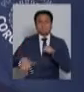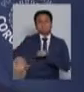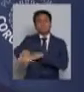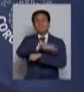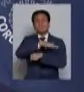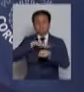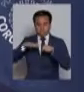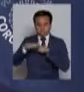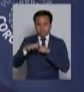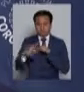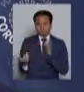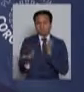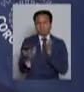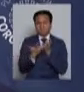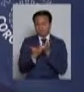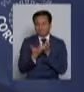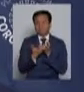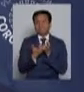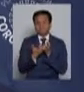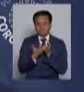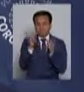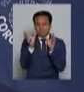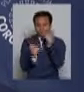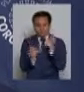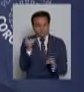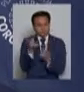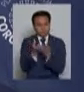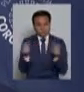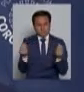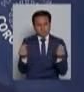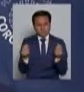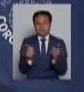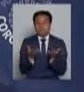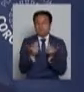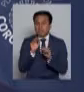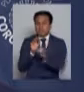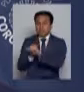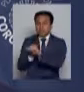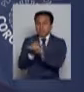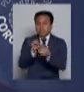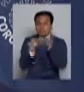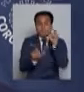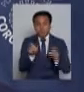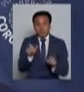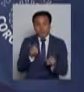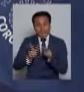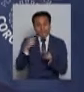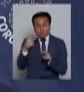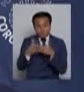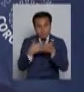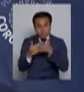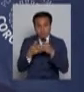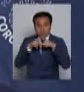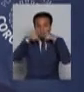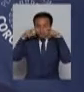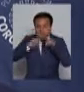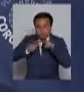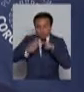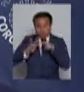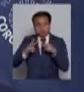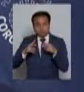en las cuales van a coincidir varias personas. Se recomienda, ¿no es cierto?, que las personas fabriquen sus propias mascarillas, lo que es